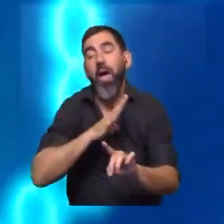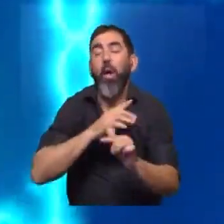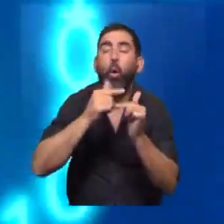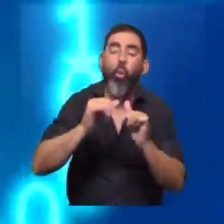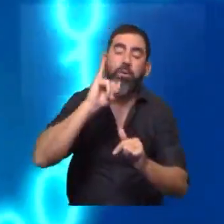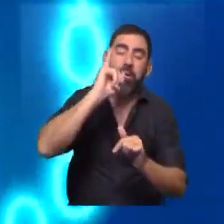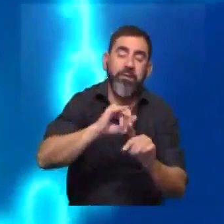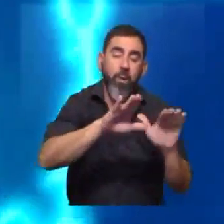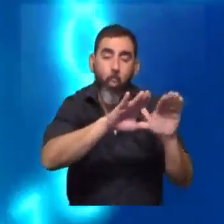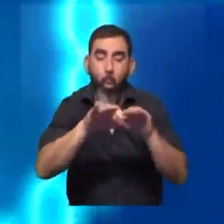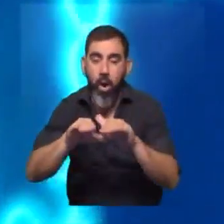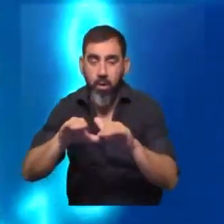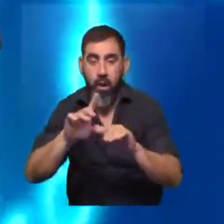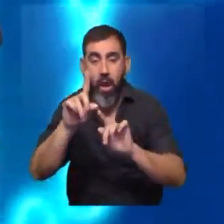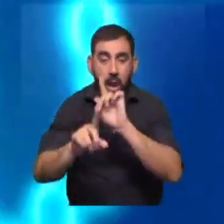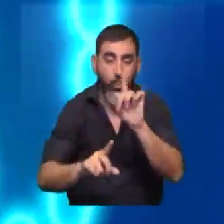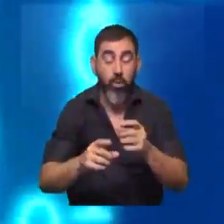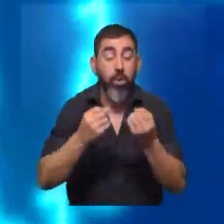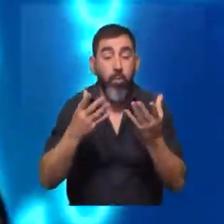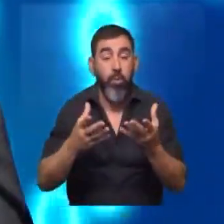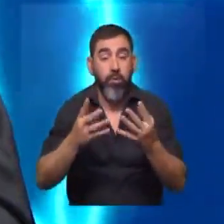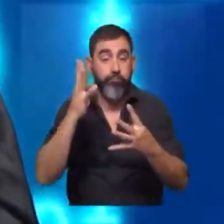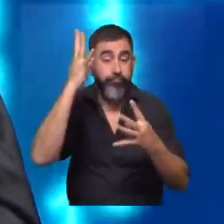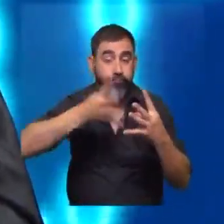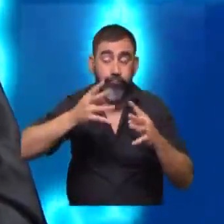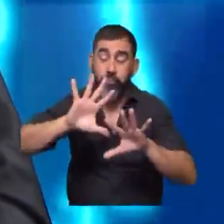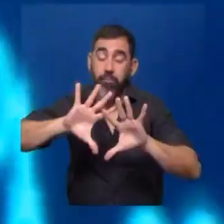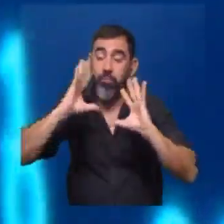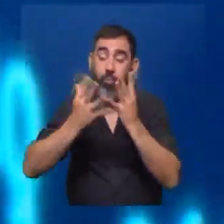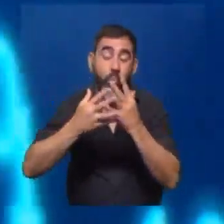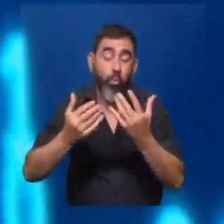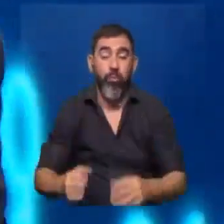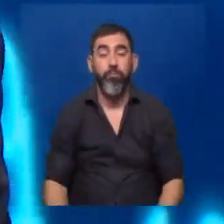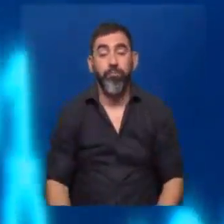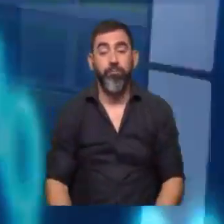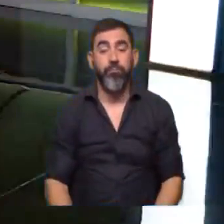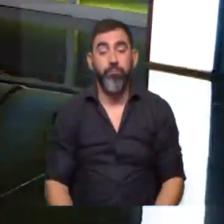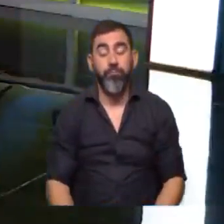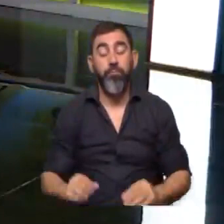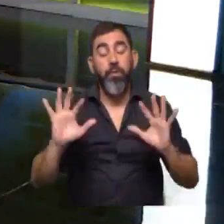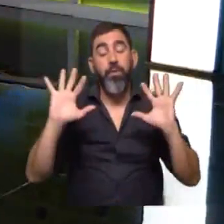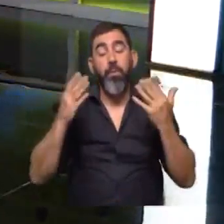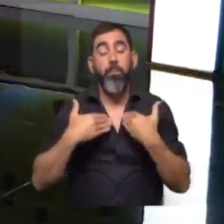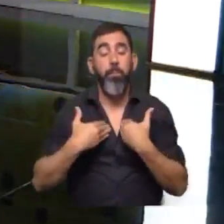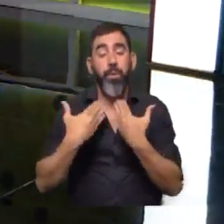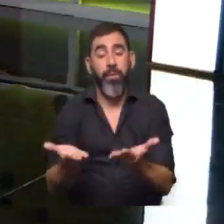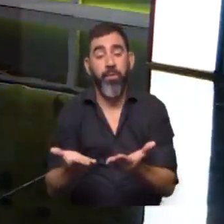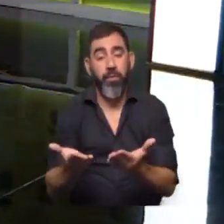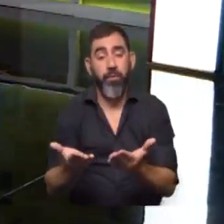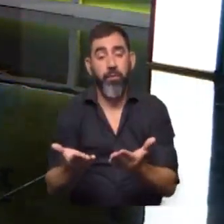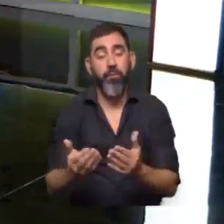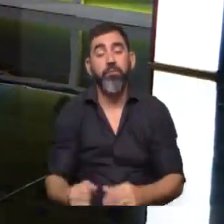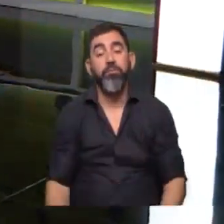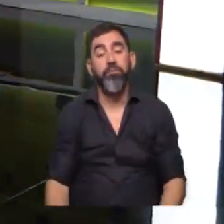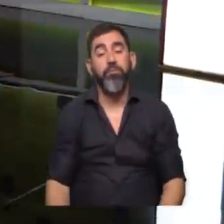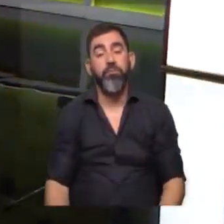que nos permitan resguardar, justamente por lo que tú dices, porque esto es transfronterizo. Rodrigo, te despedimos con un presente de Ística